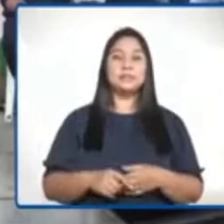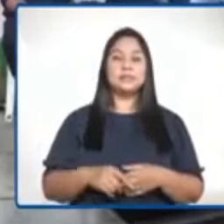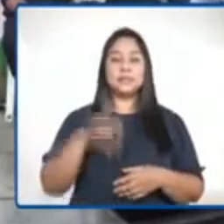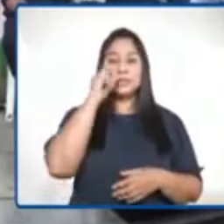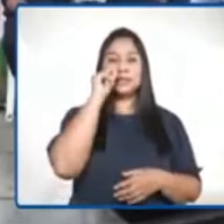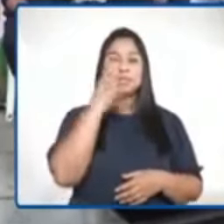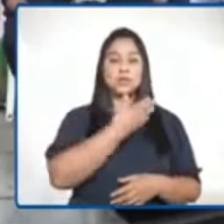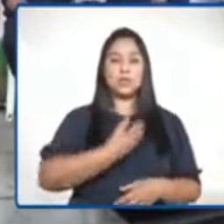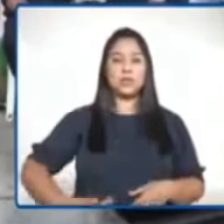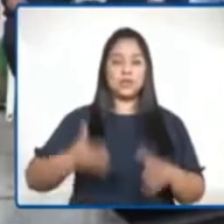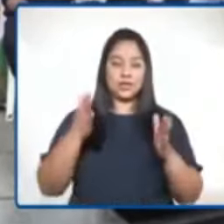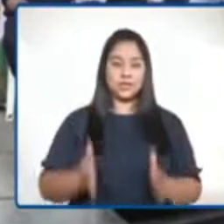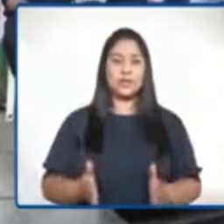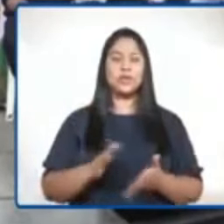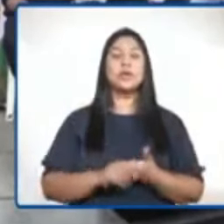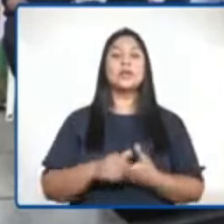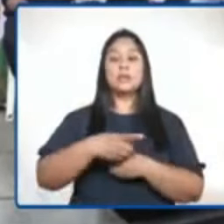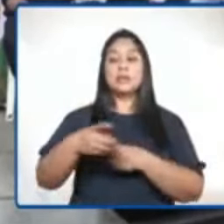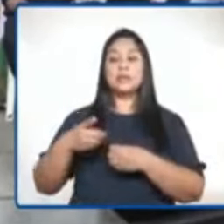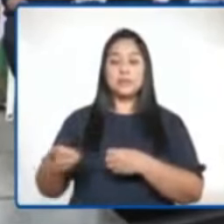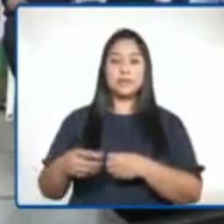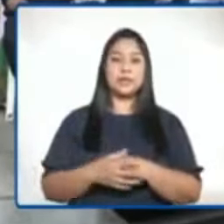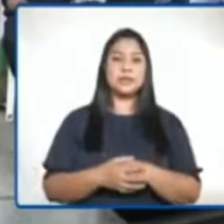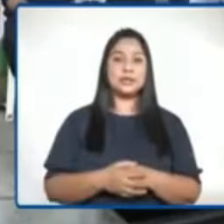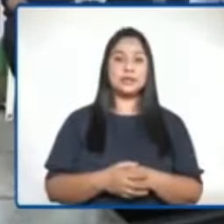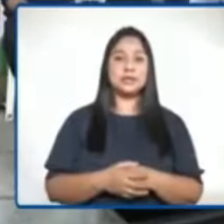gobernador departamental,